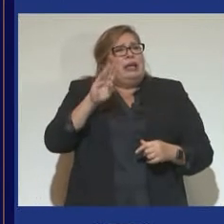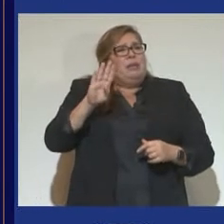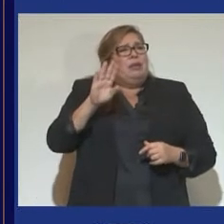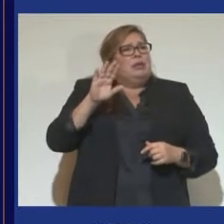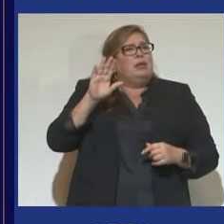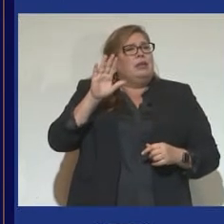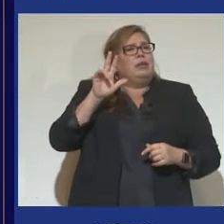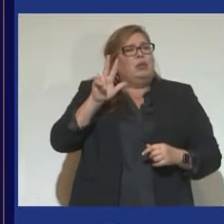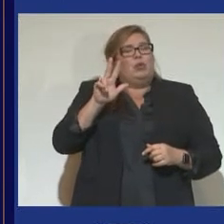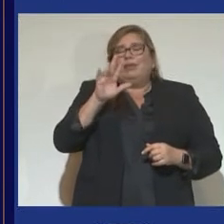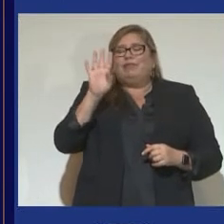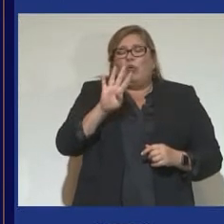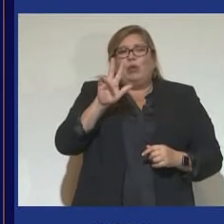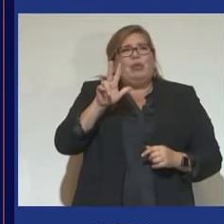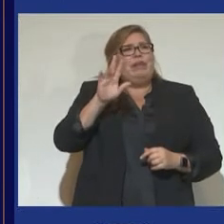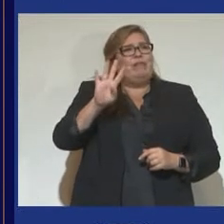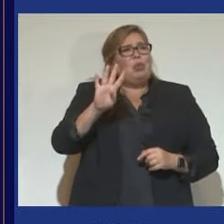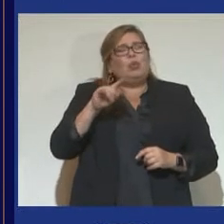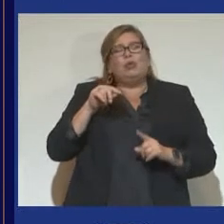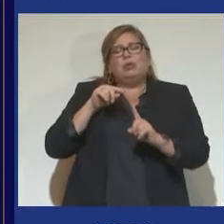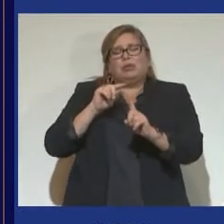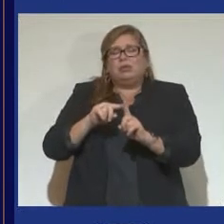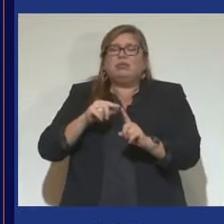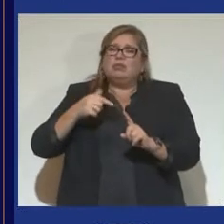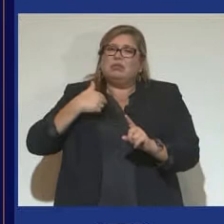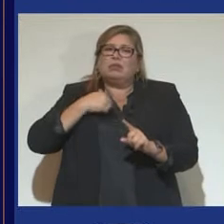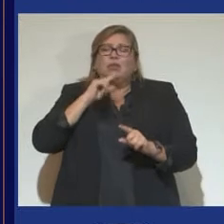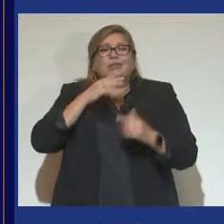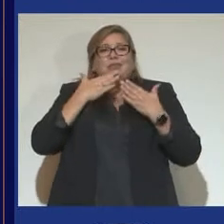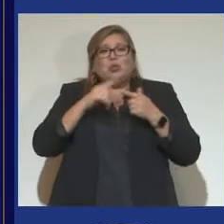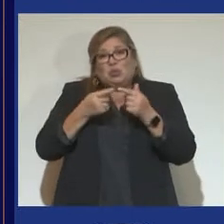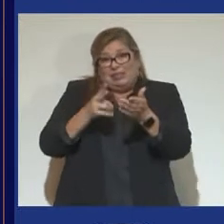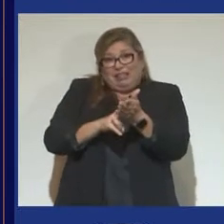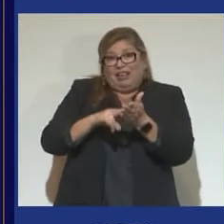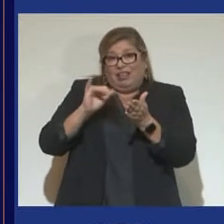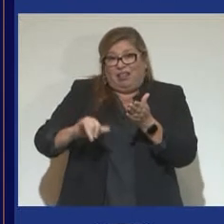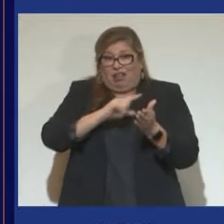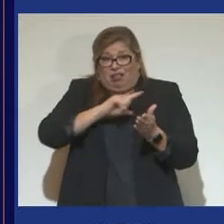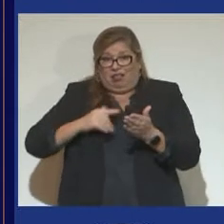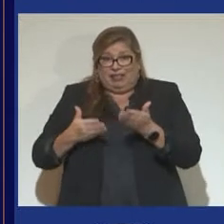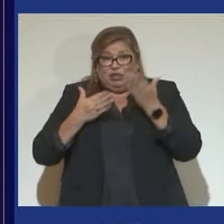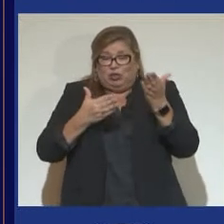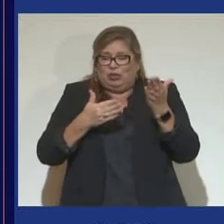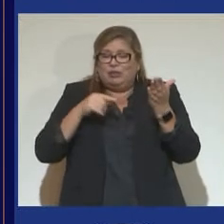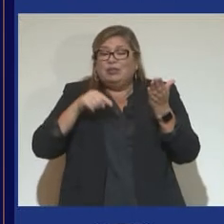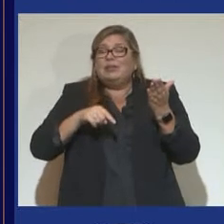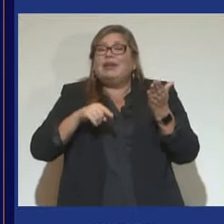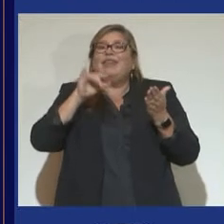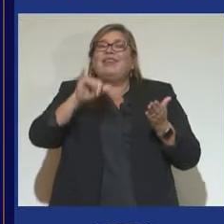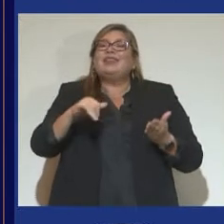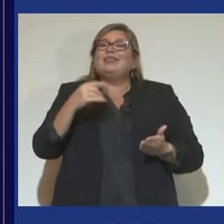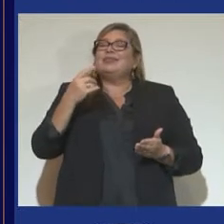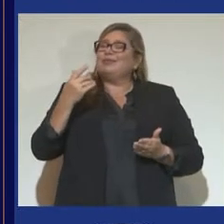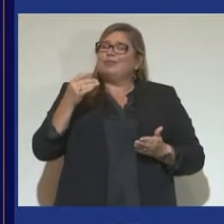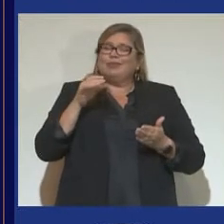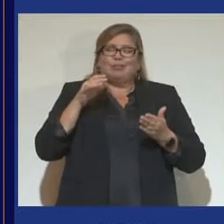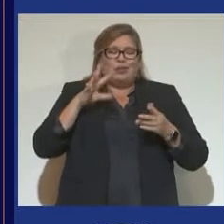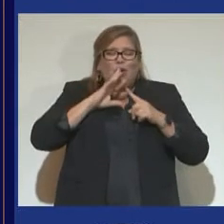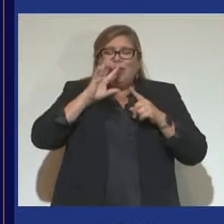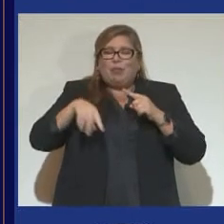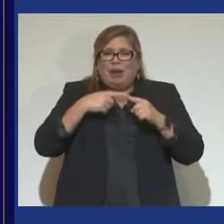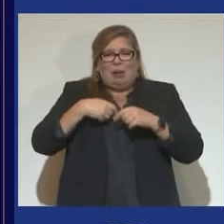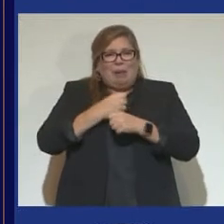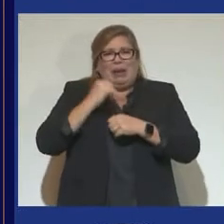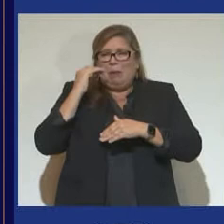434 tuve el privilegio de firmar esta aprobación de ley es un sistema de